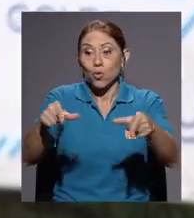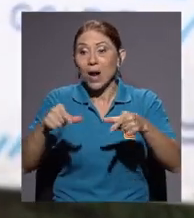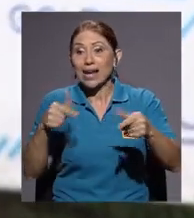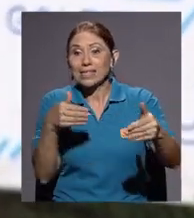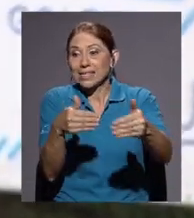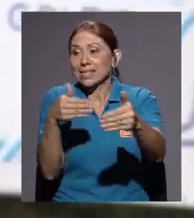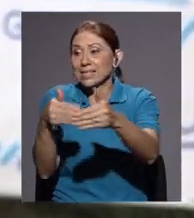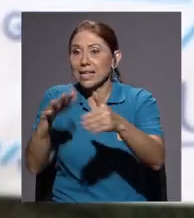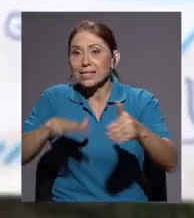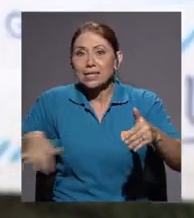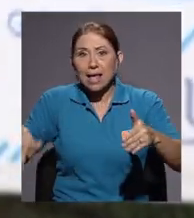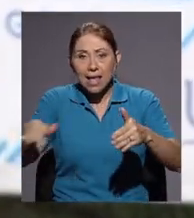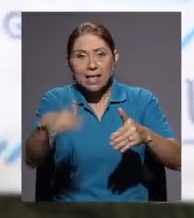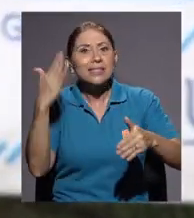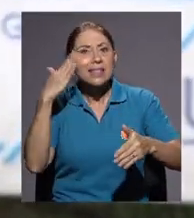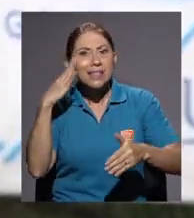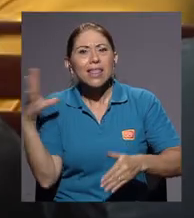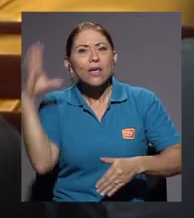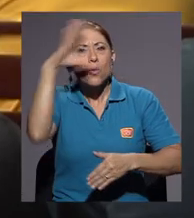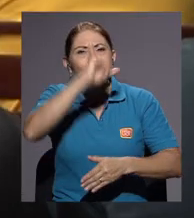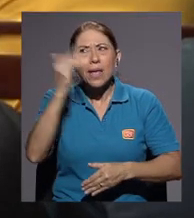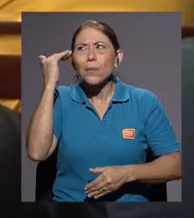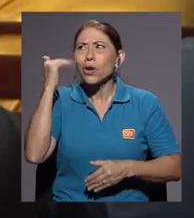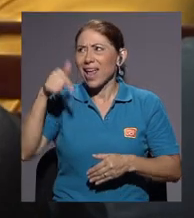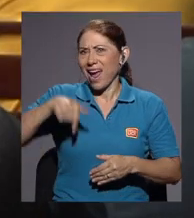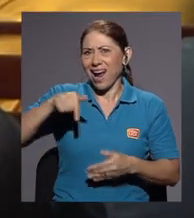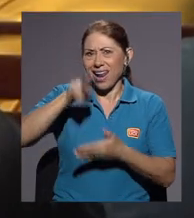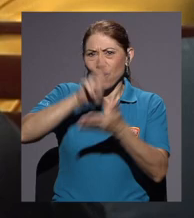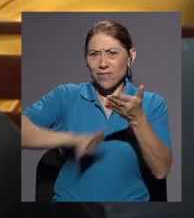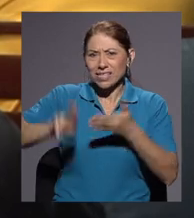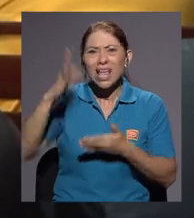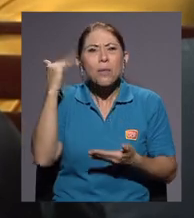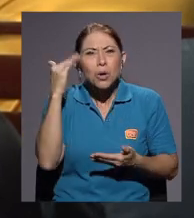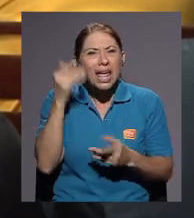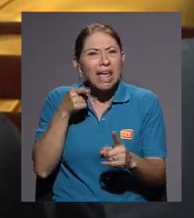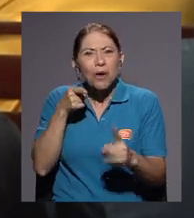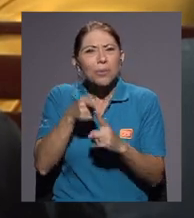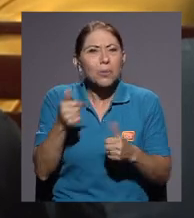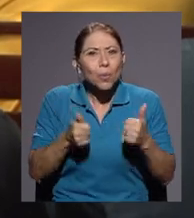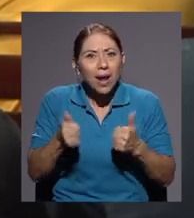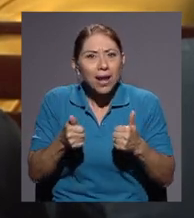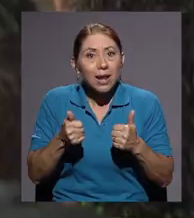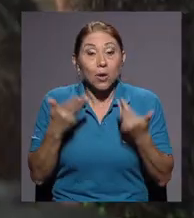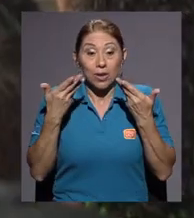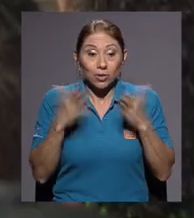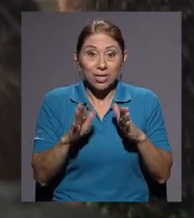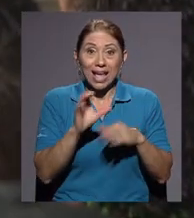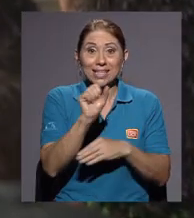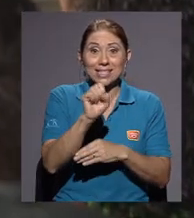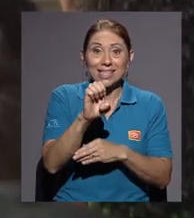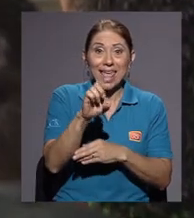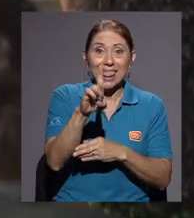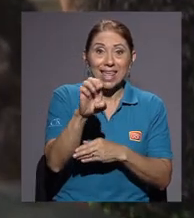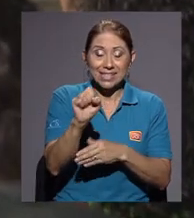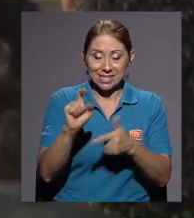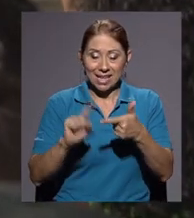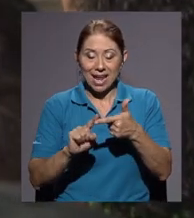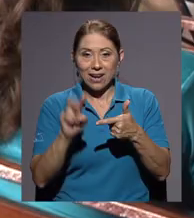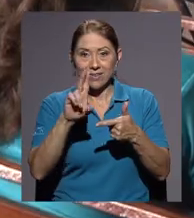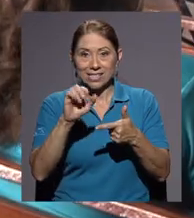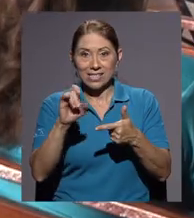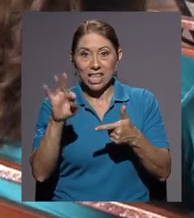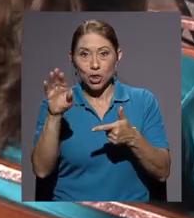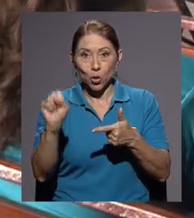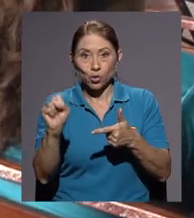por qué están estas instalaciones aquí, por qué está al lado, cuál es la razón de ser. Cuando se abren sedes y se abren recintos, las personas tienen más